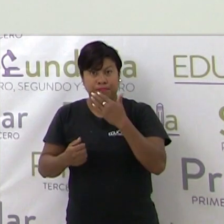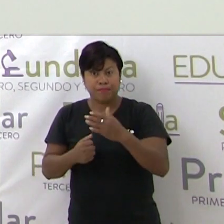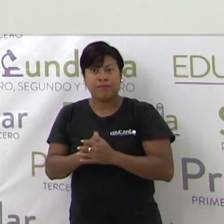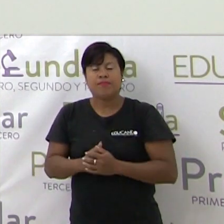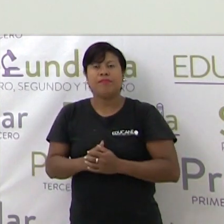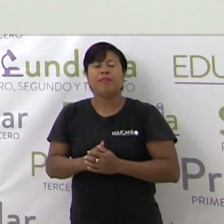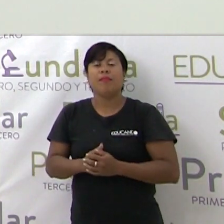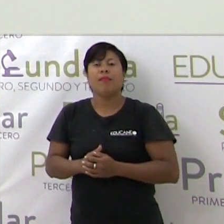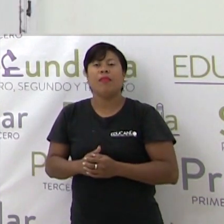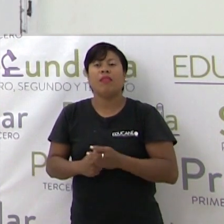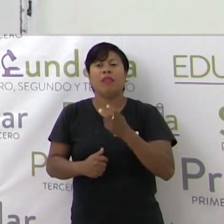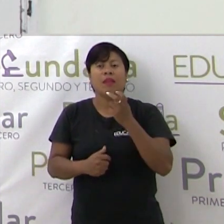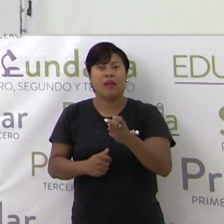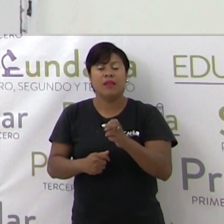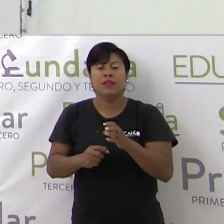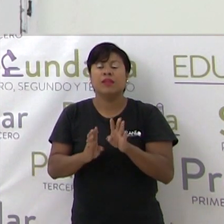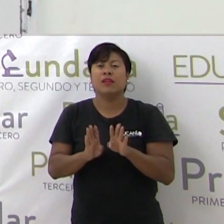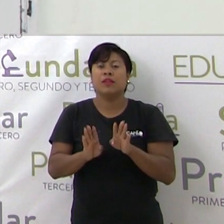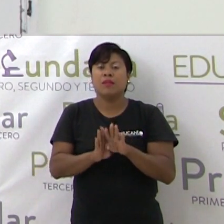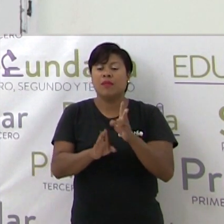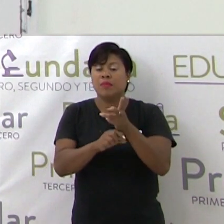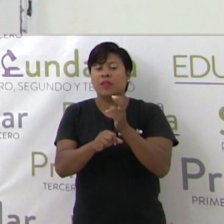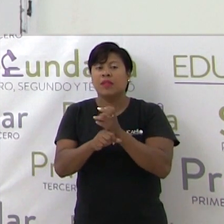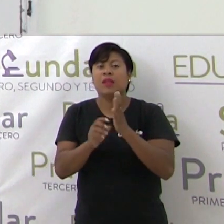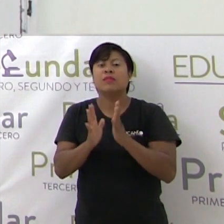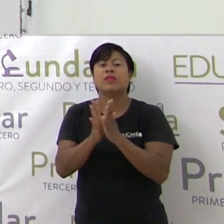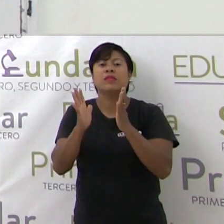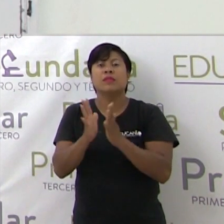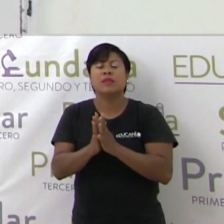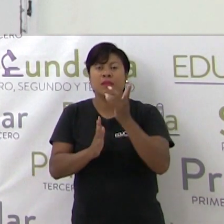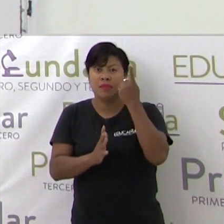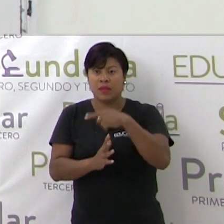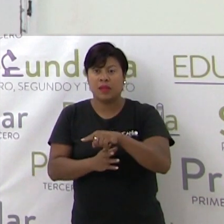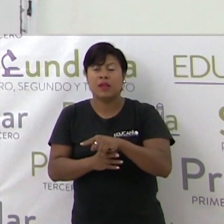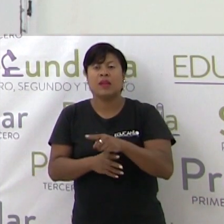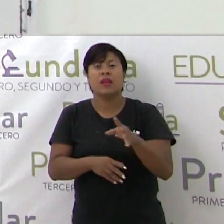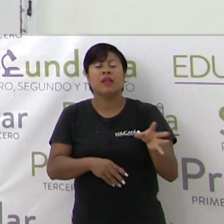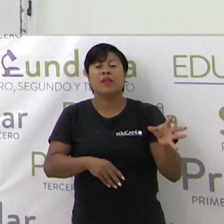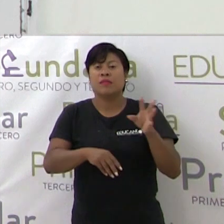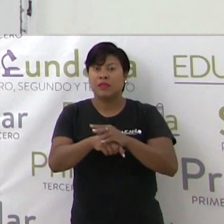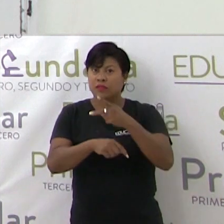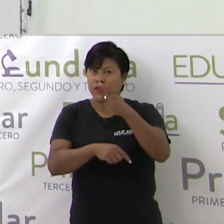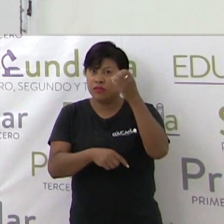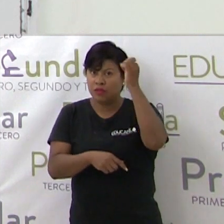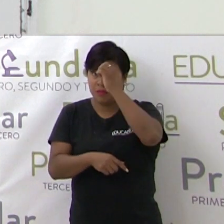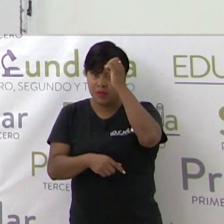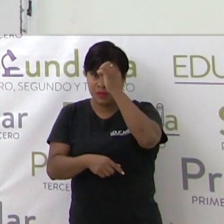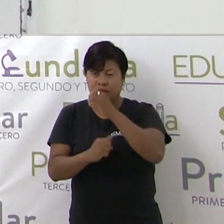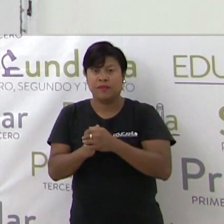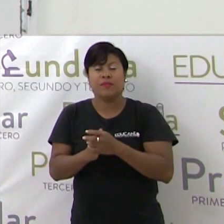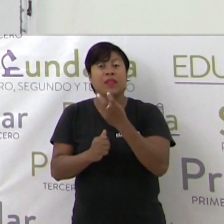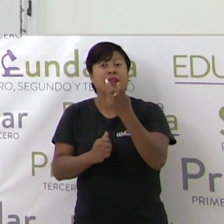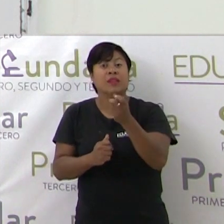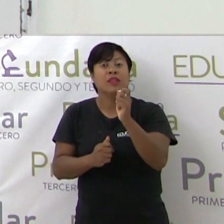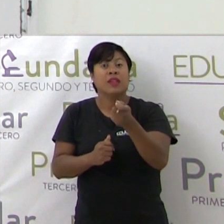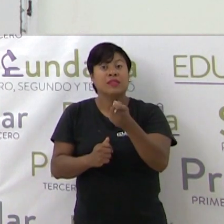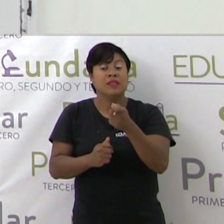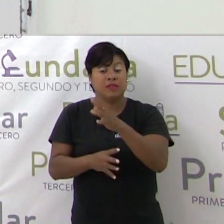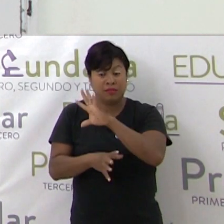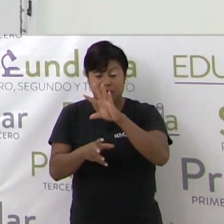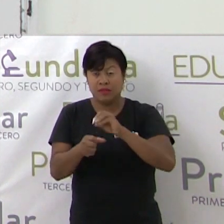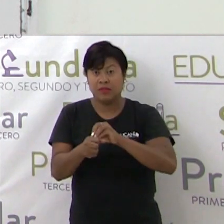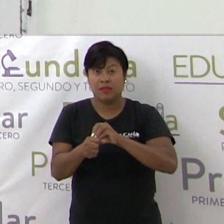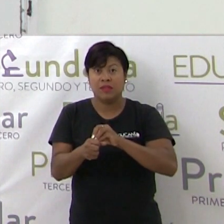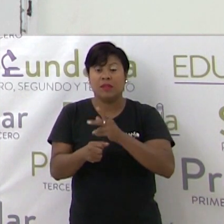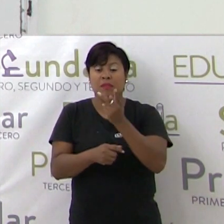el coordinador debe invitar a los participantes para que expresen sus opiniones. Esto es, en general,